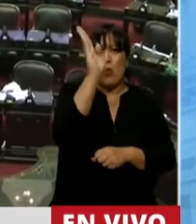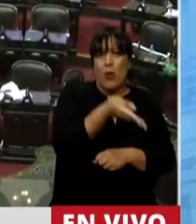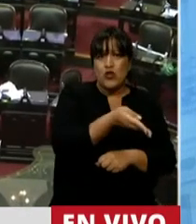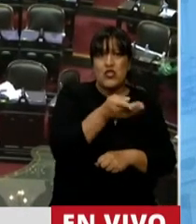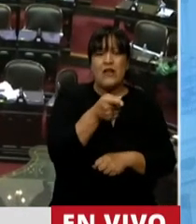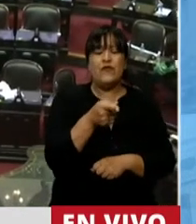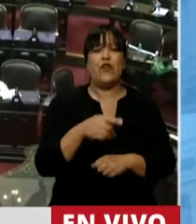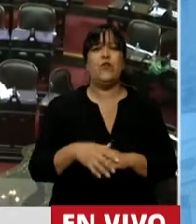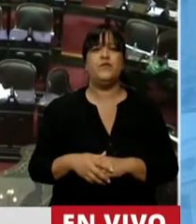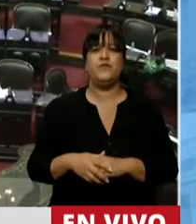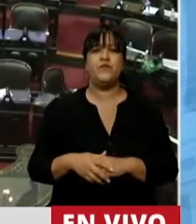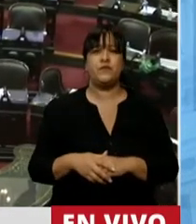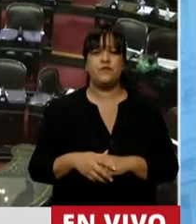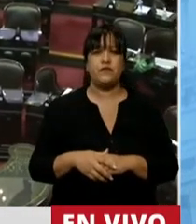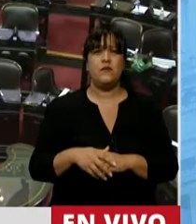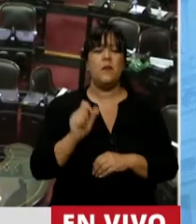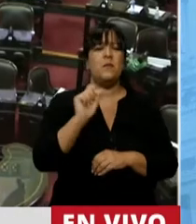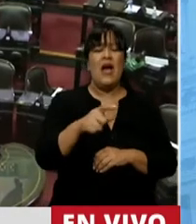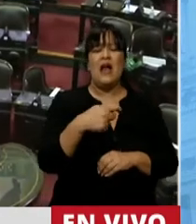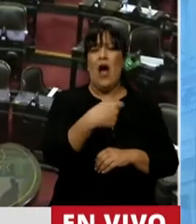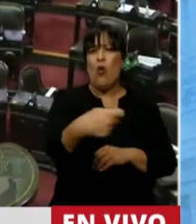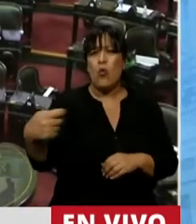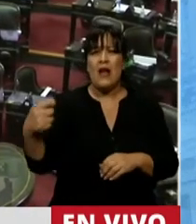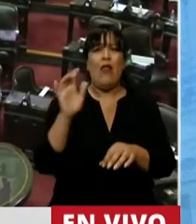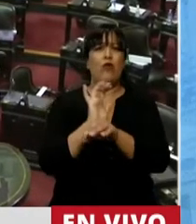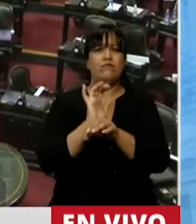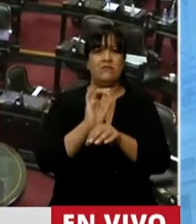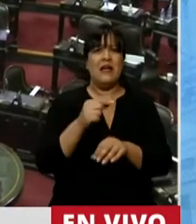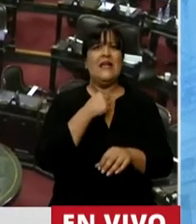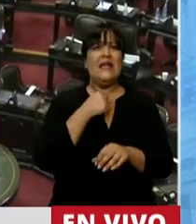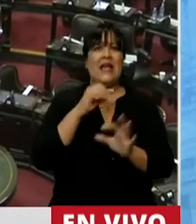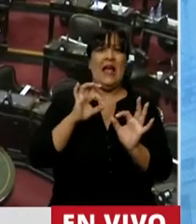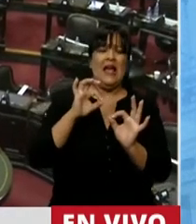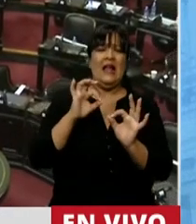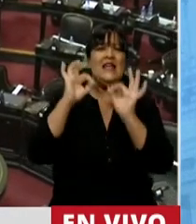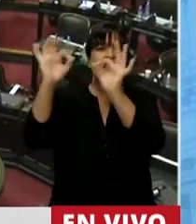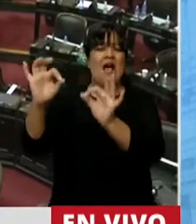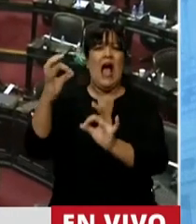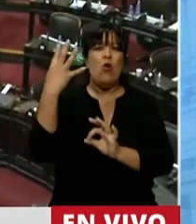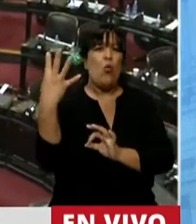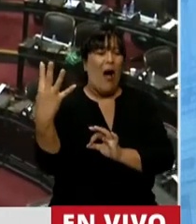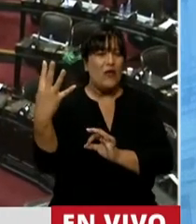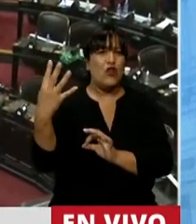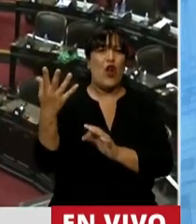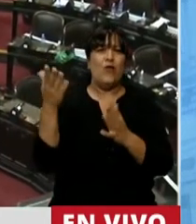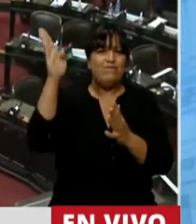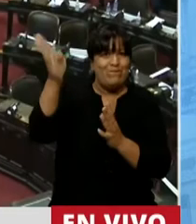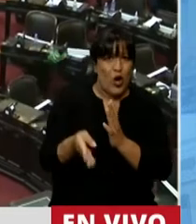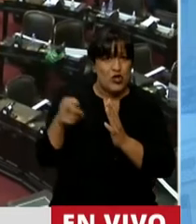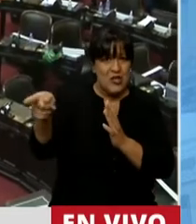a cada jubilado, a los 4 que dan sustentabilidad a un sistema